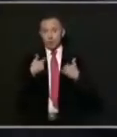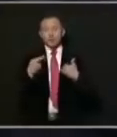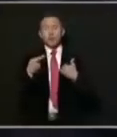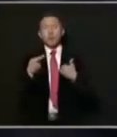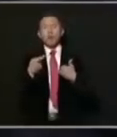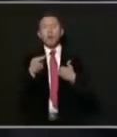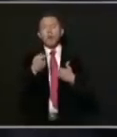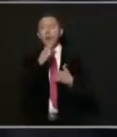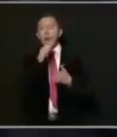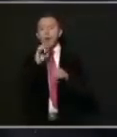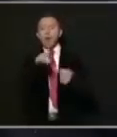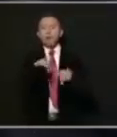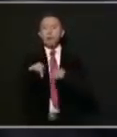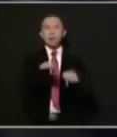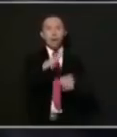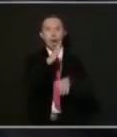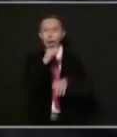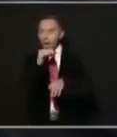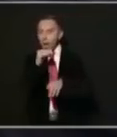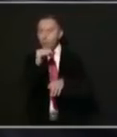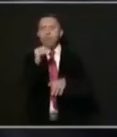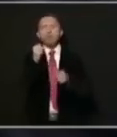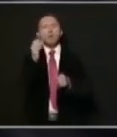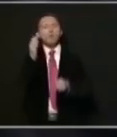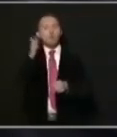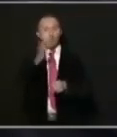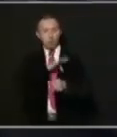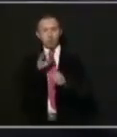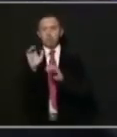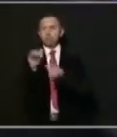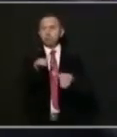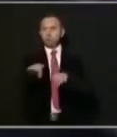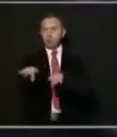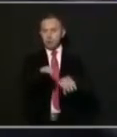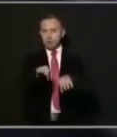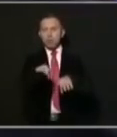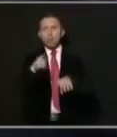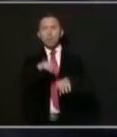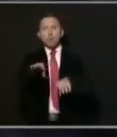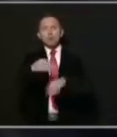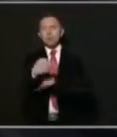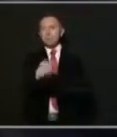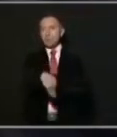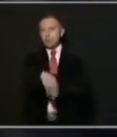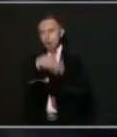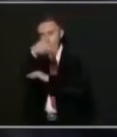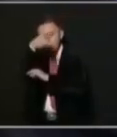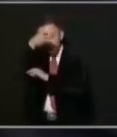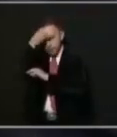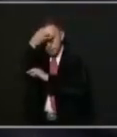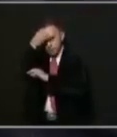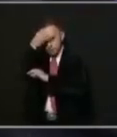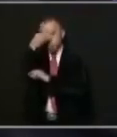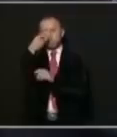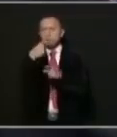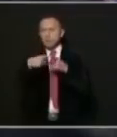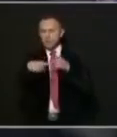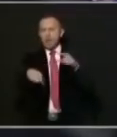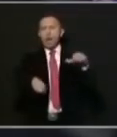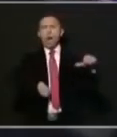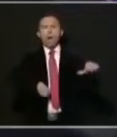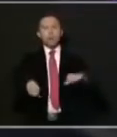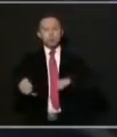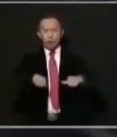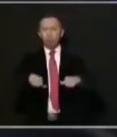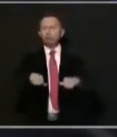desempleados serán contratados para trabajar como aprendices en actividades productivas en